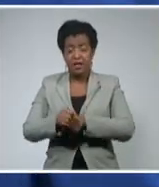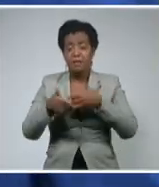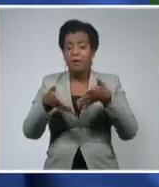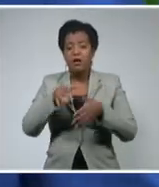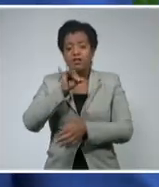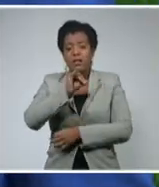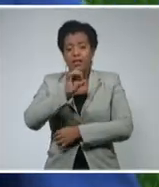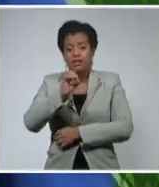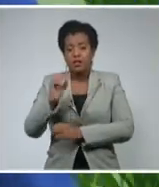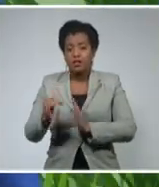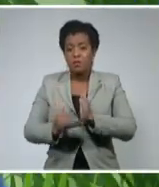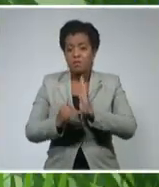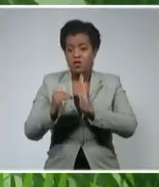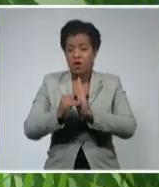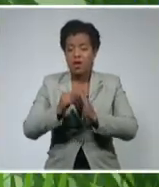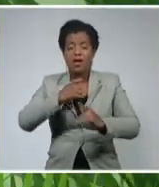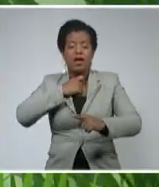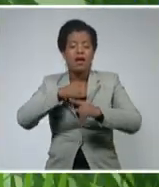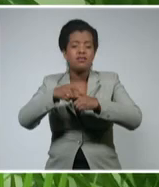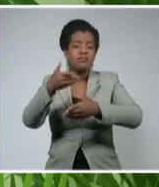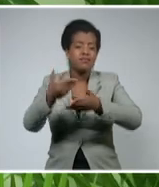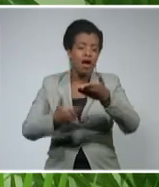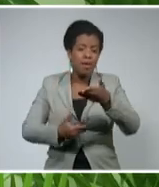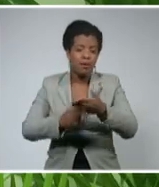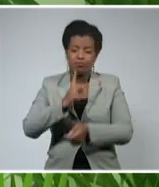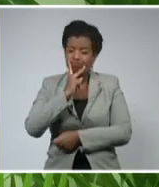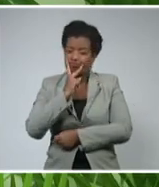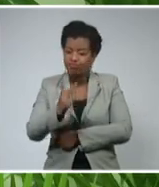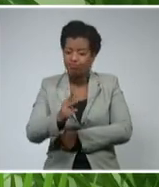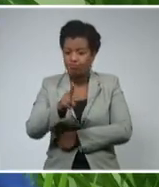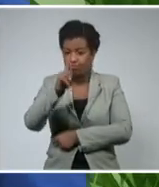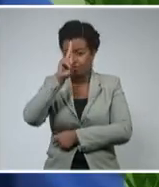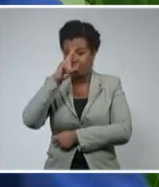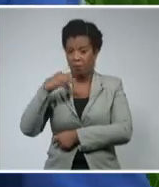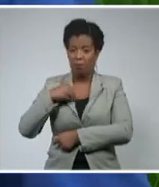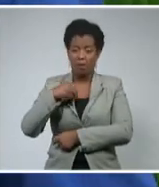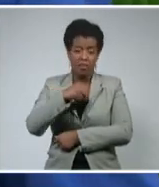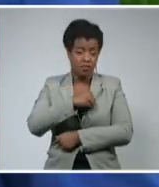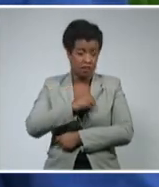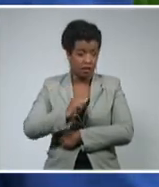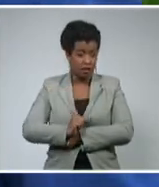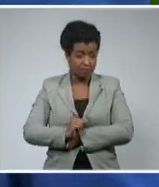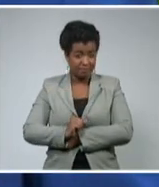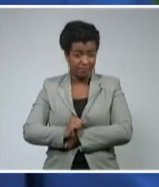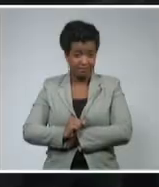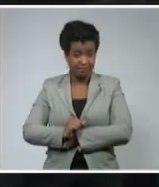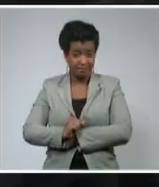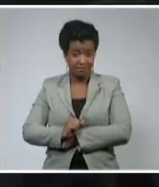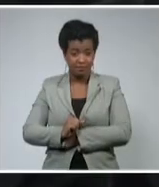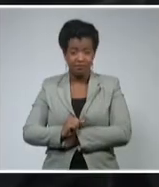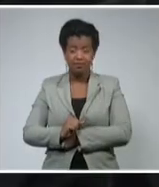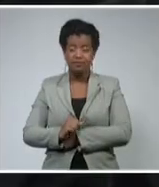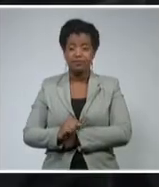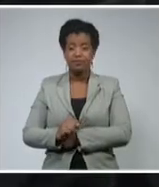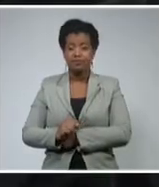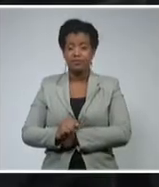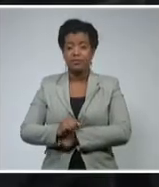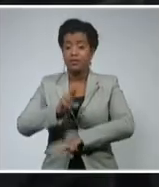millones de exámenes que se han hecho en el marco de la misión Barrio Adentro en Venezuela. El